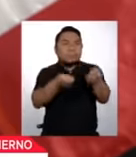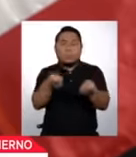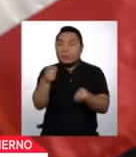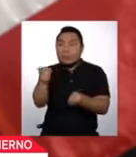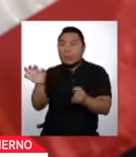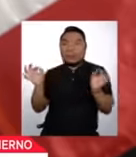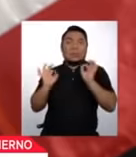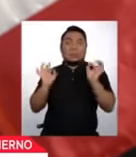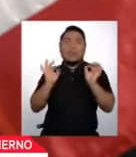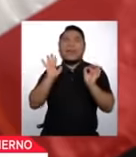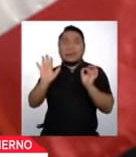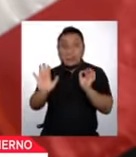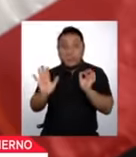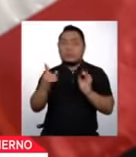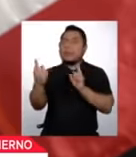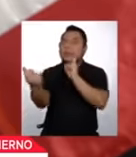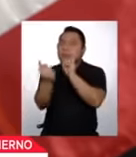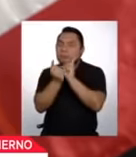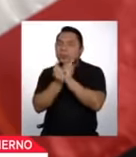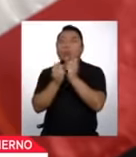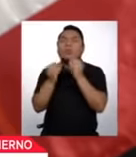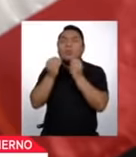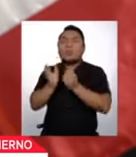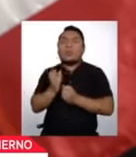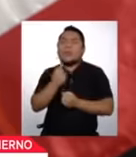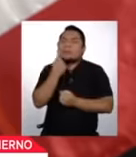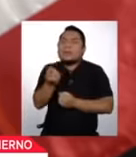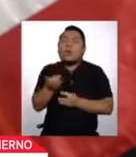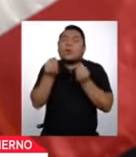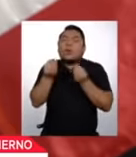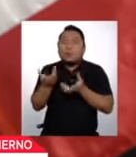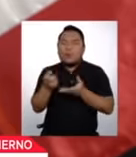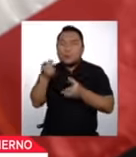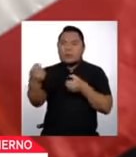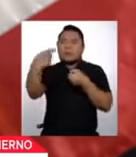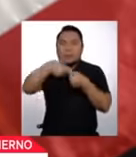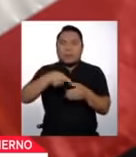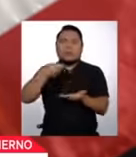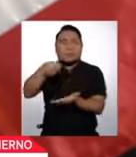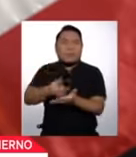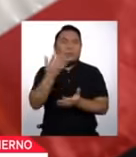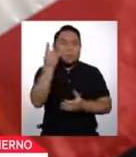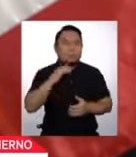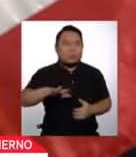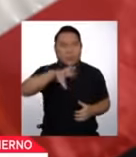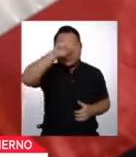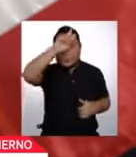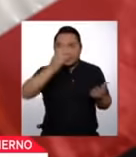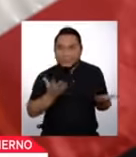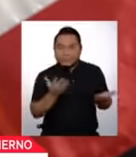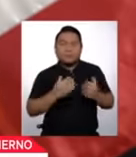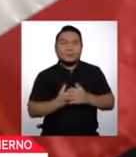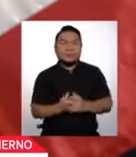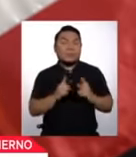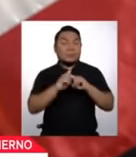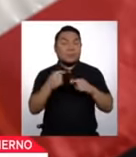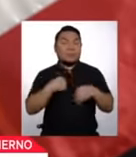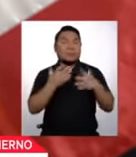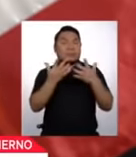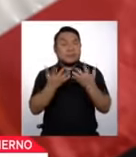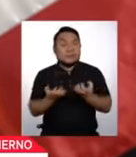estas semanas y meses que ha habido de estado de emergencia en nuestro país. Pero yo quisiera